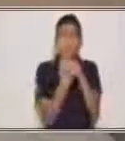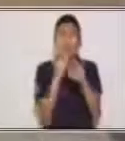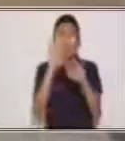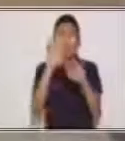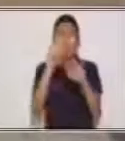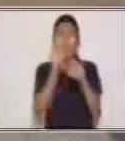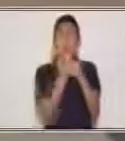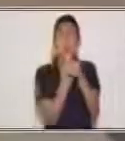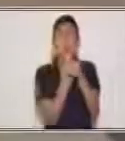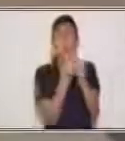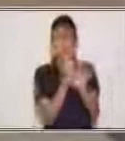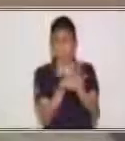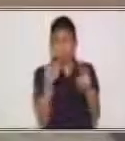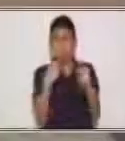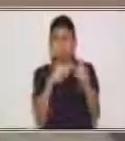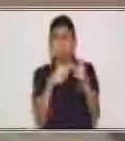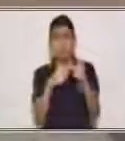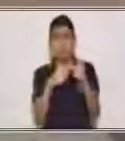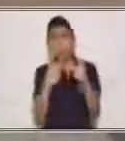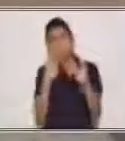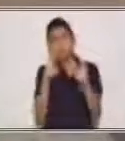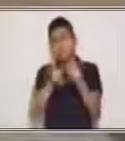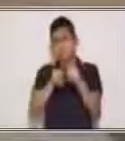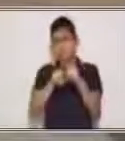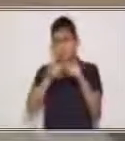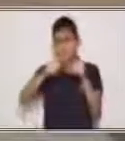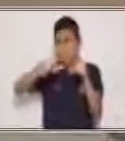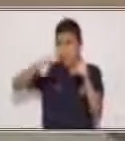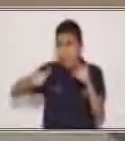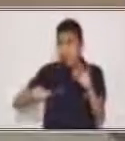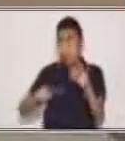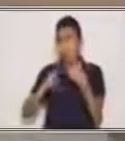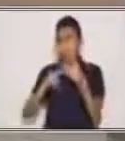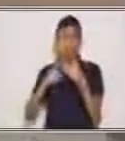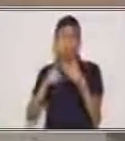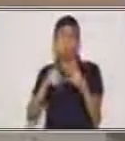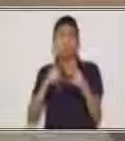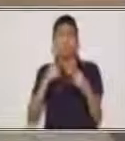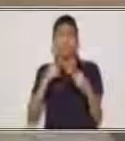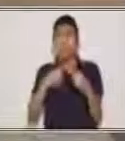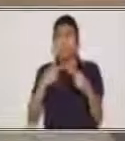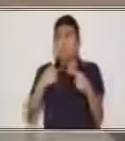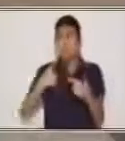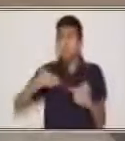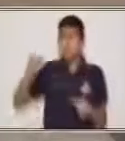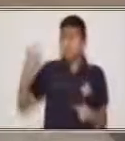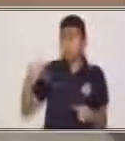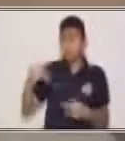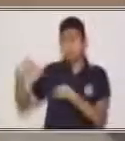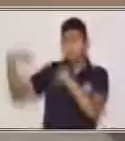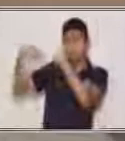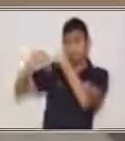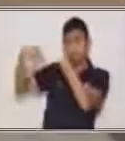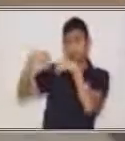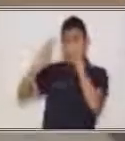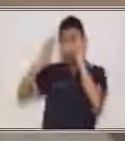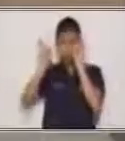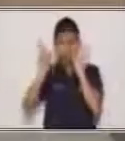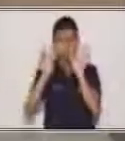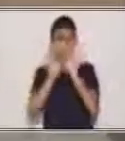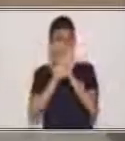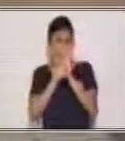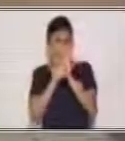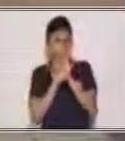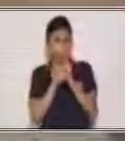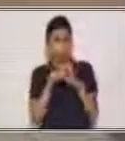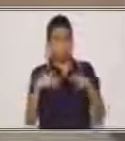porque previamente ya había visto un experimento. Me contaron de este experimento que cuando yo coloco una vela en un